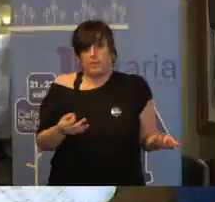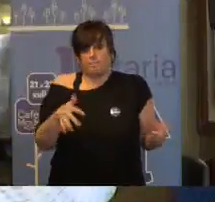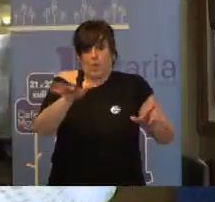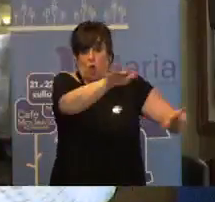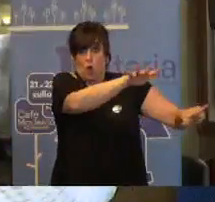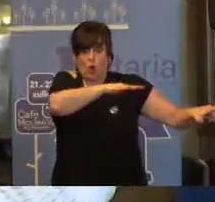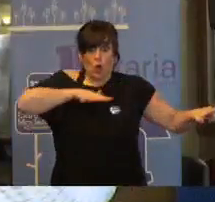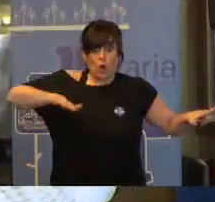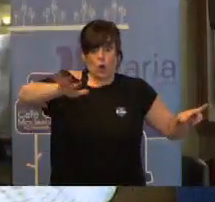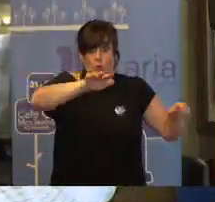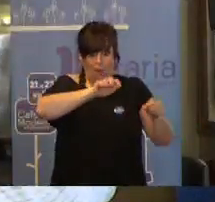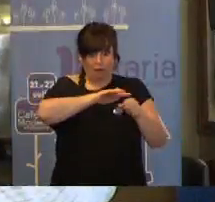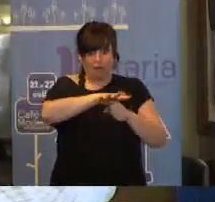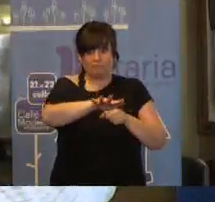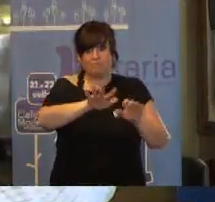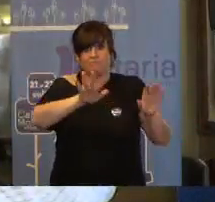non coincidan exactamente